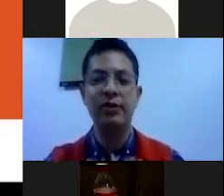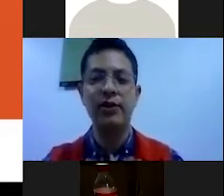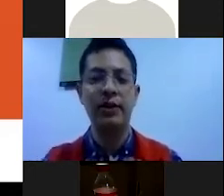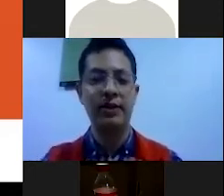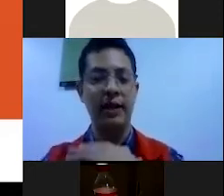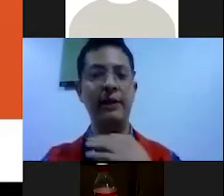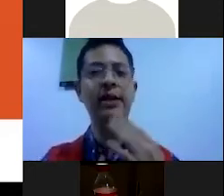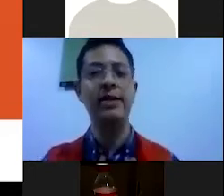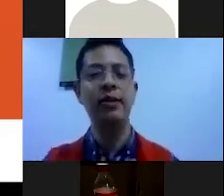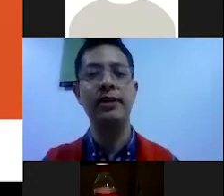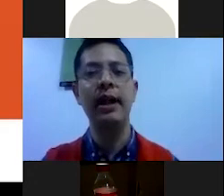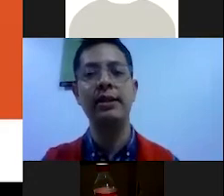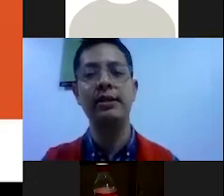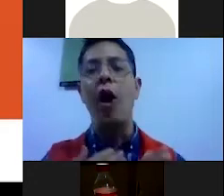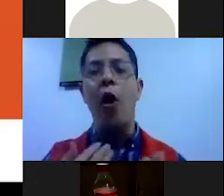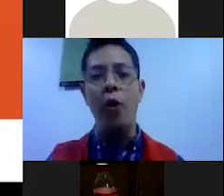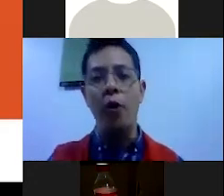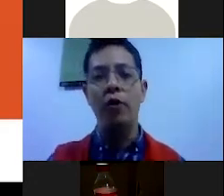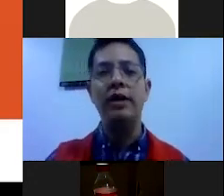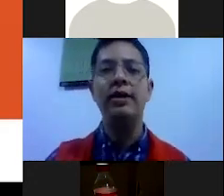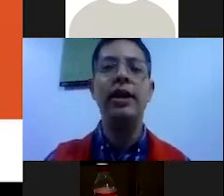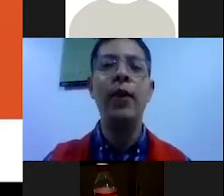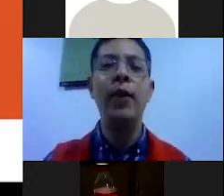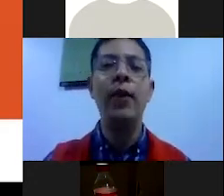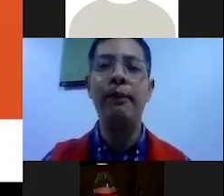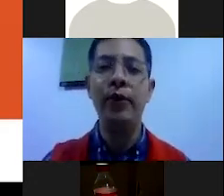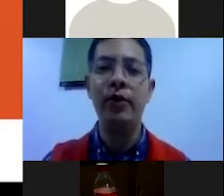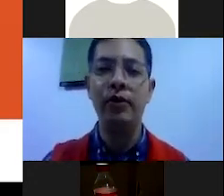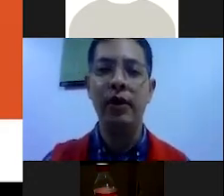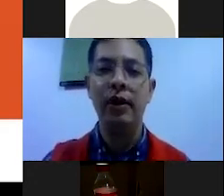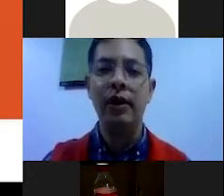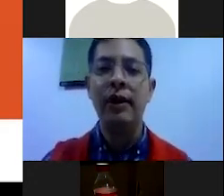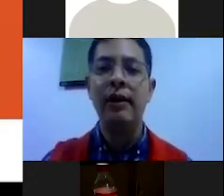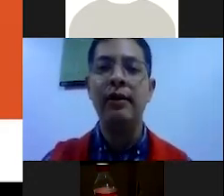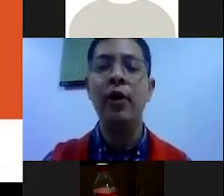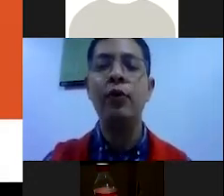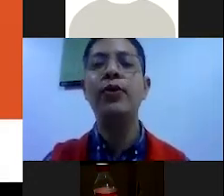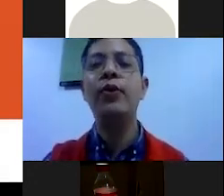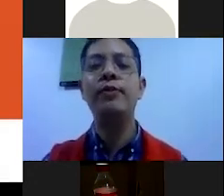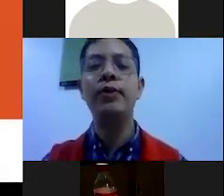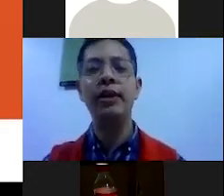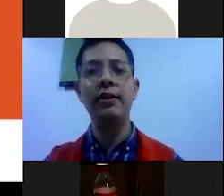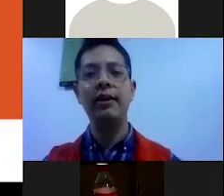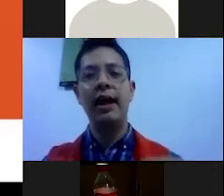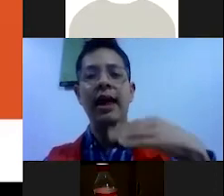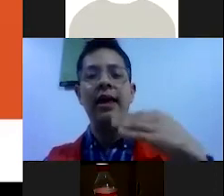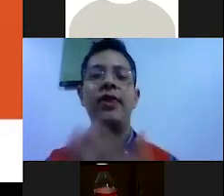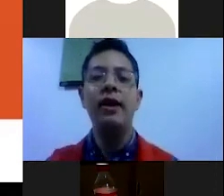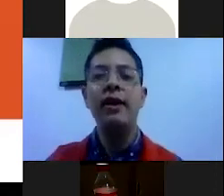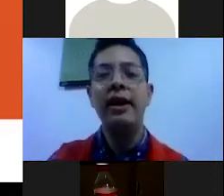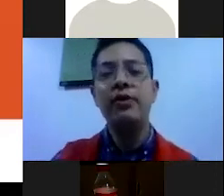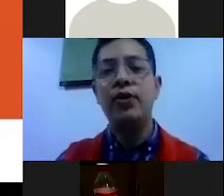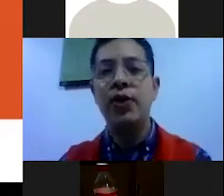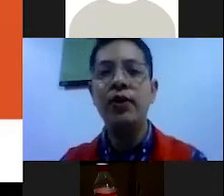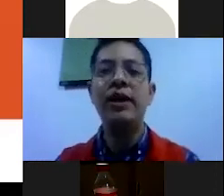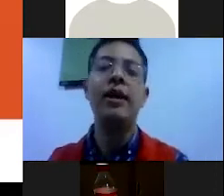las compresiones, revise signos vitales, o si tengo el apoyo de un segundo respondiente, darle